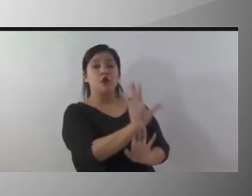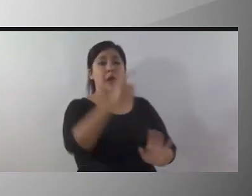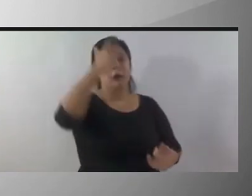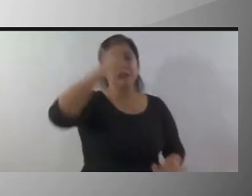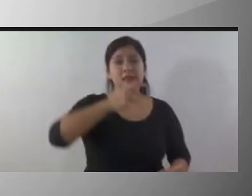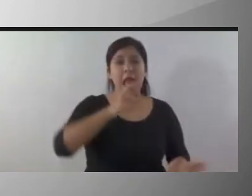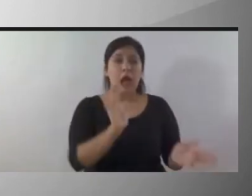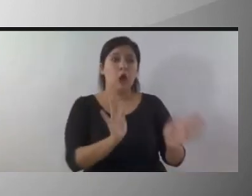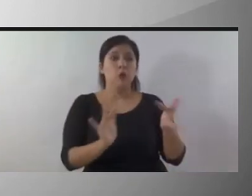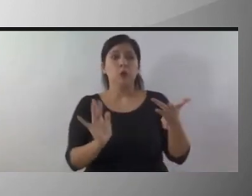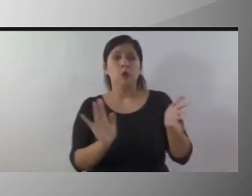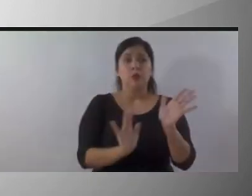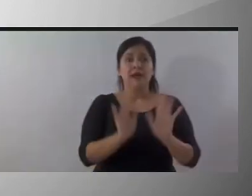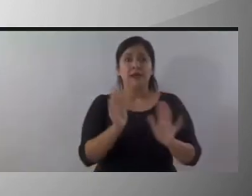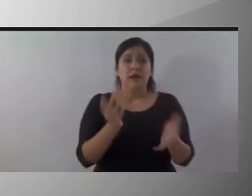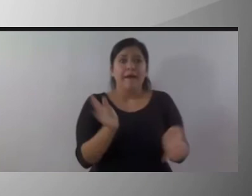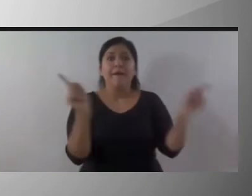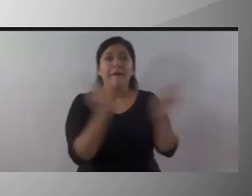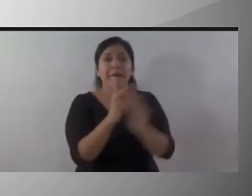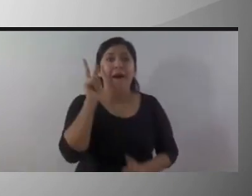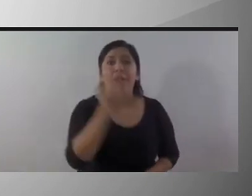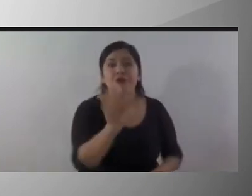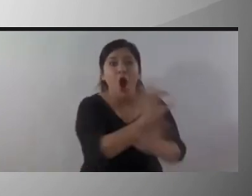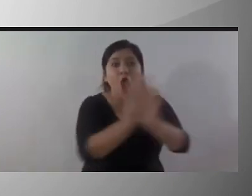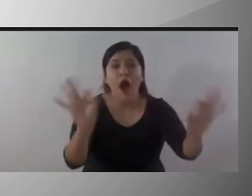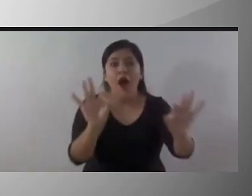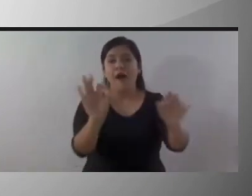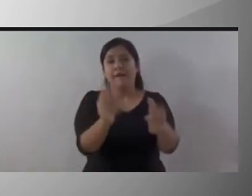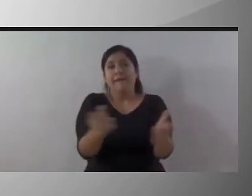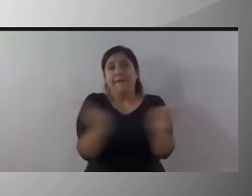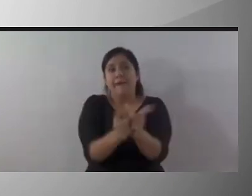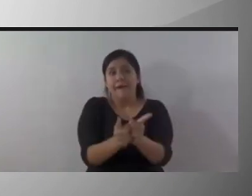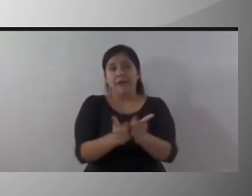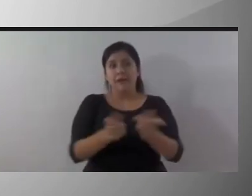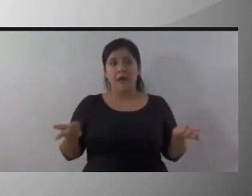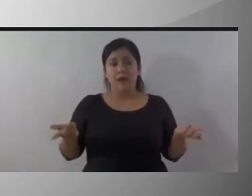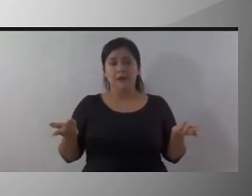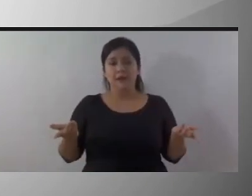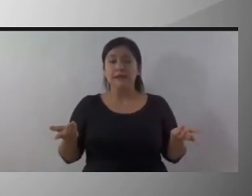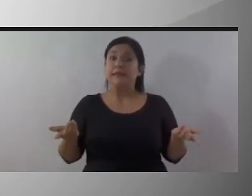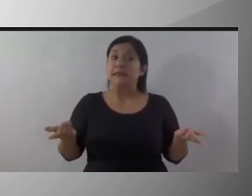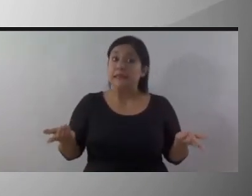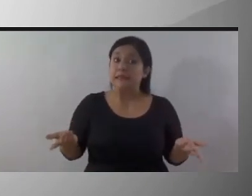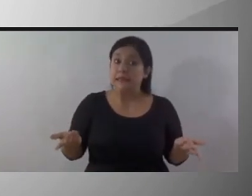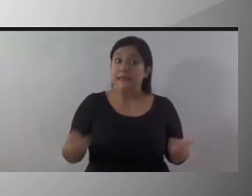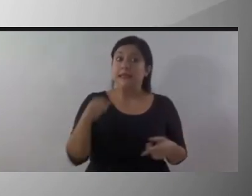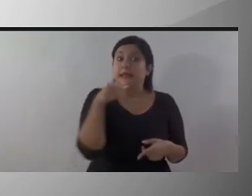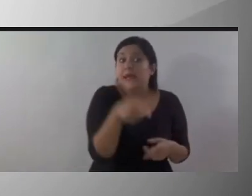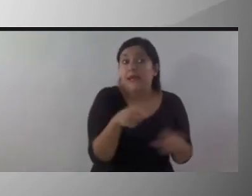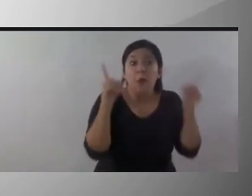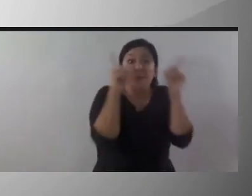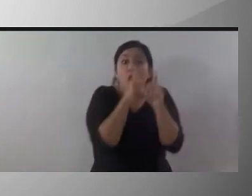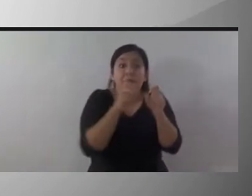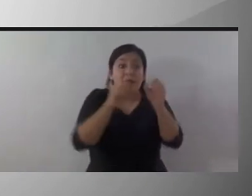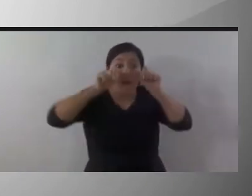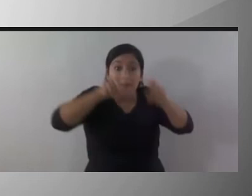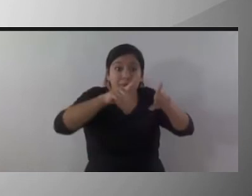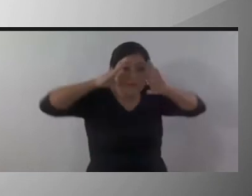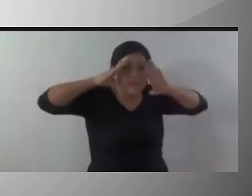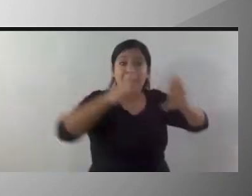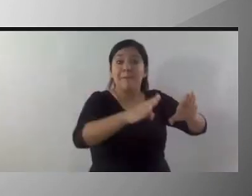o de la otra, es ciego y se acabó, no ve, se terminó. Y eso trae una serie de problemas que son específicos del